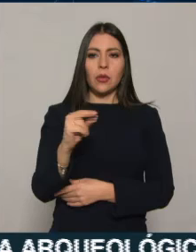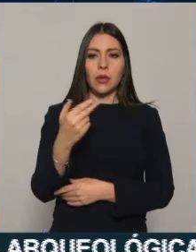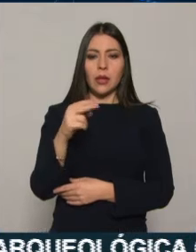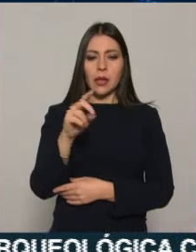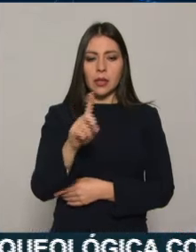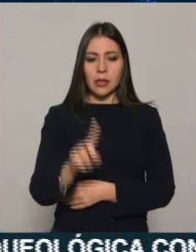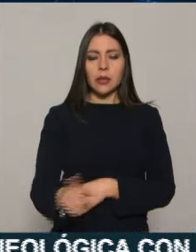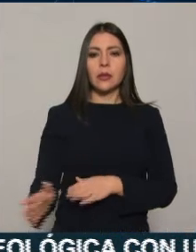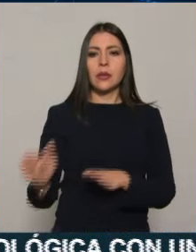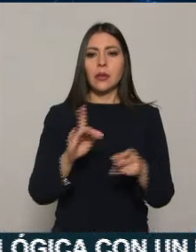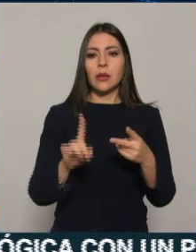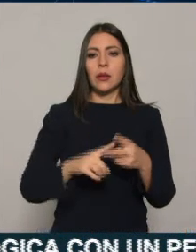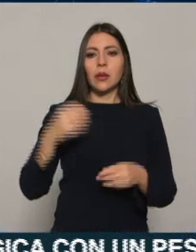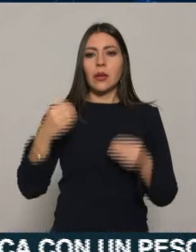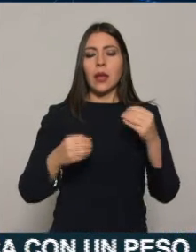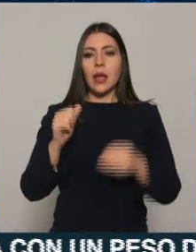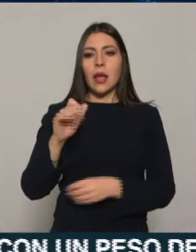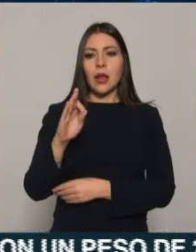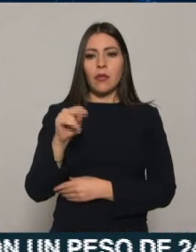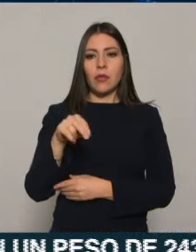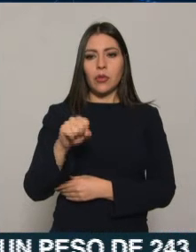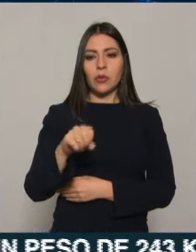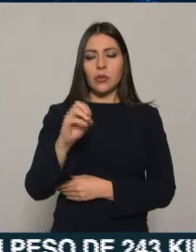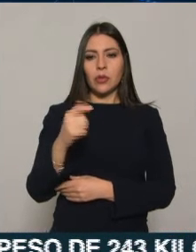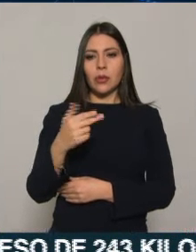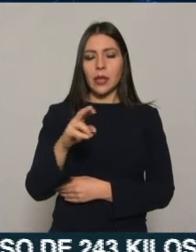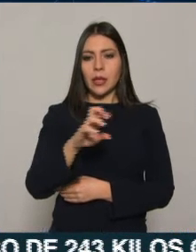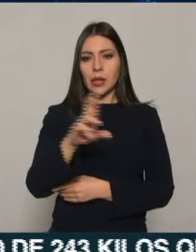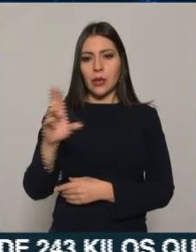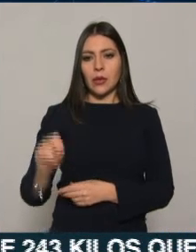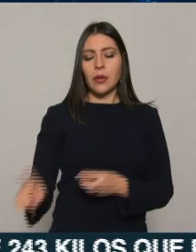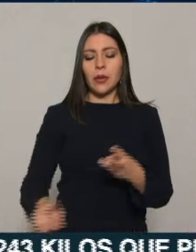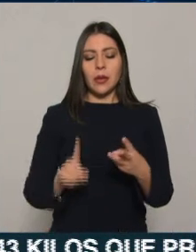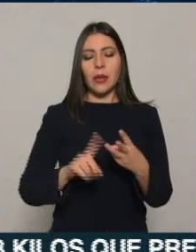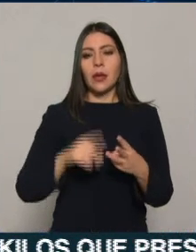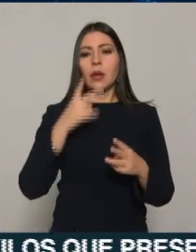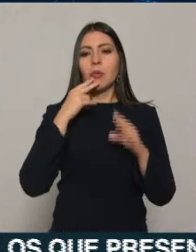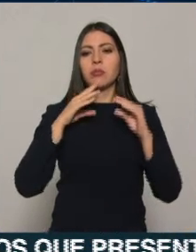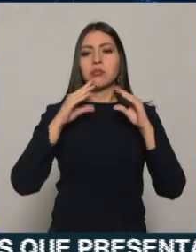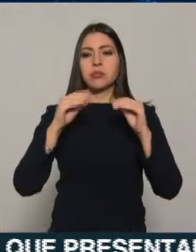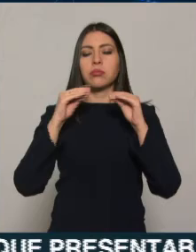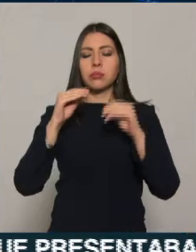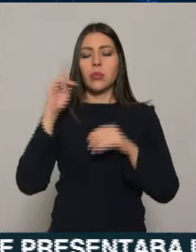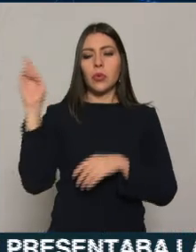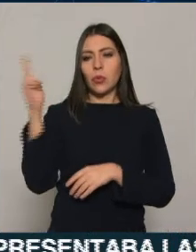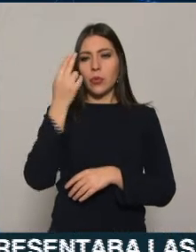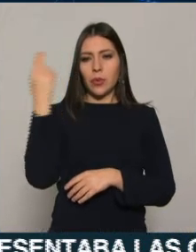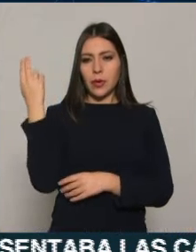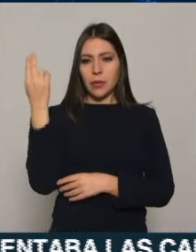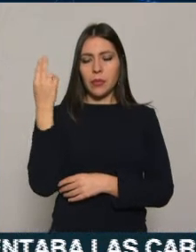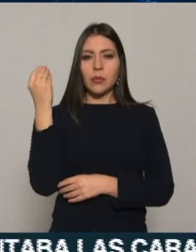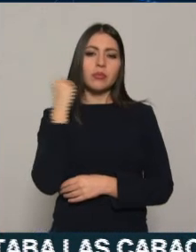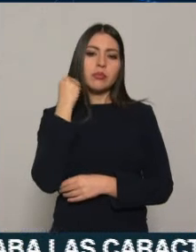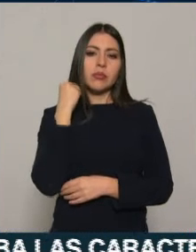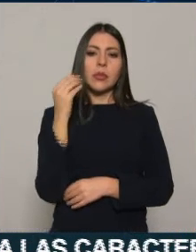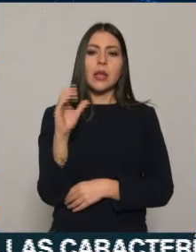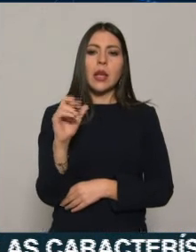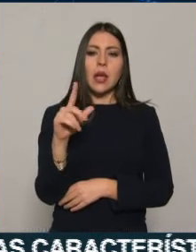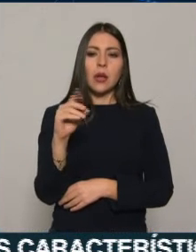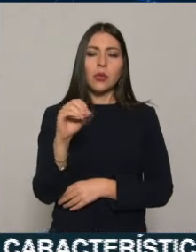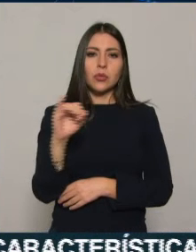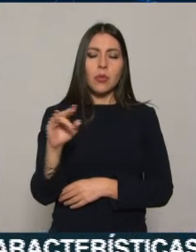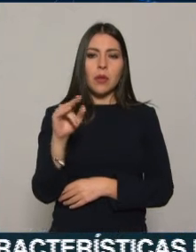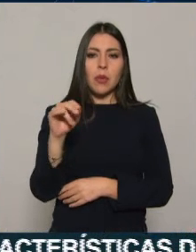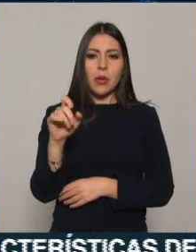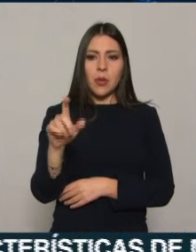Morales, el magistrado Alfonso Antonino Guerrero Martínez, el catedrático de la Facultad de Derecho de la UNAM, Carlos Juan